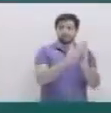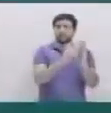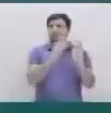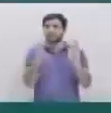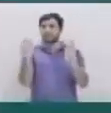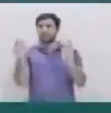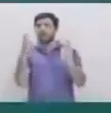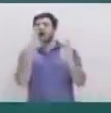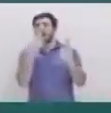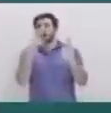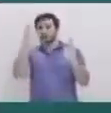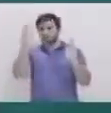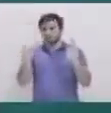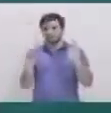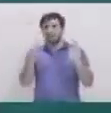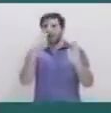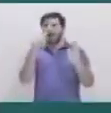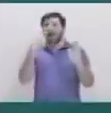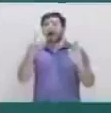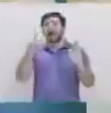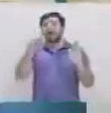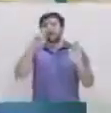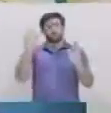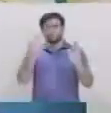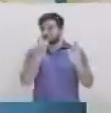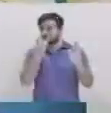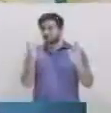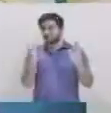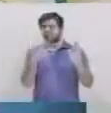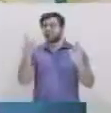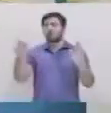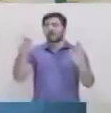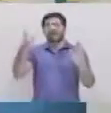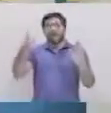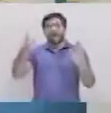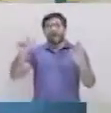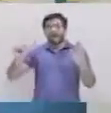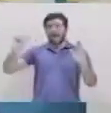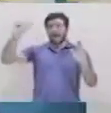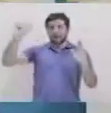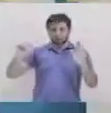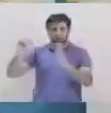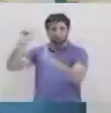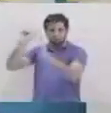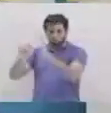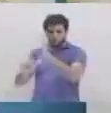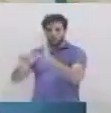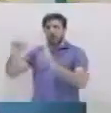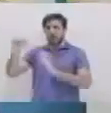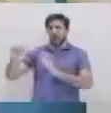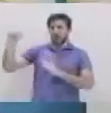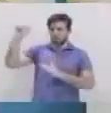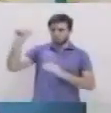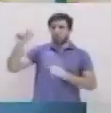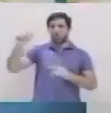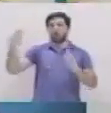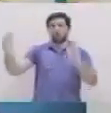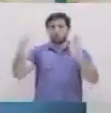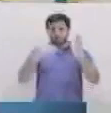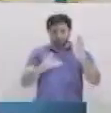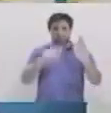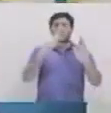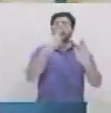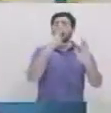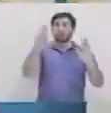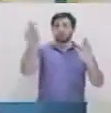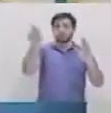opuesto es la altura, vamos a encontrar la altura, está opuesto, el cateto opuesto, y la hipotenusa la